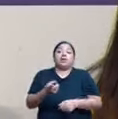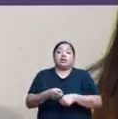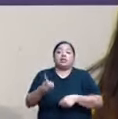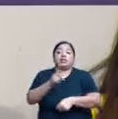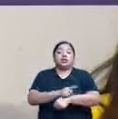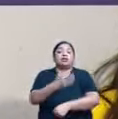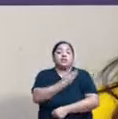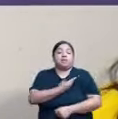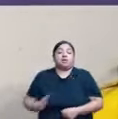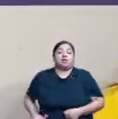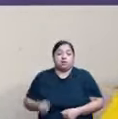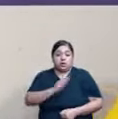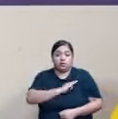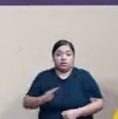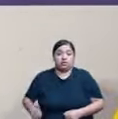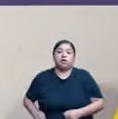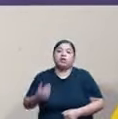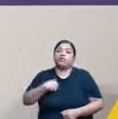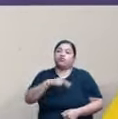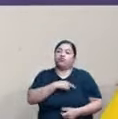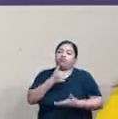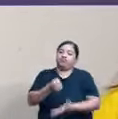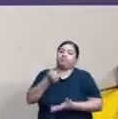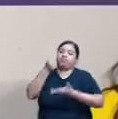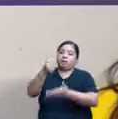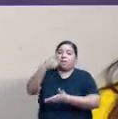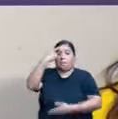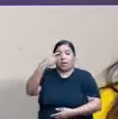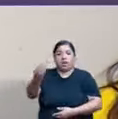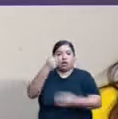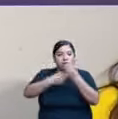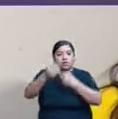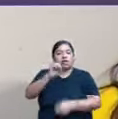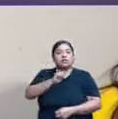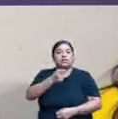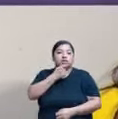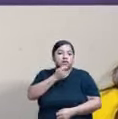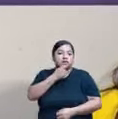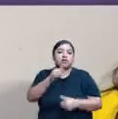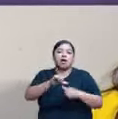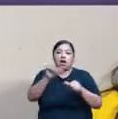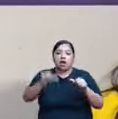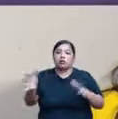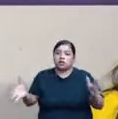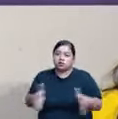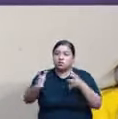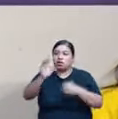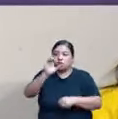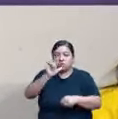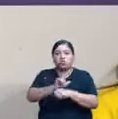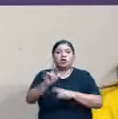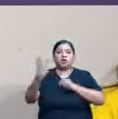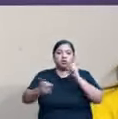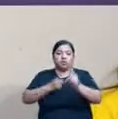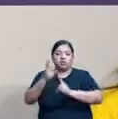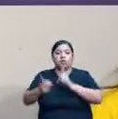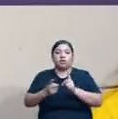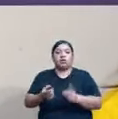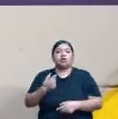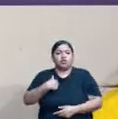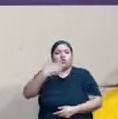ampliaremos los presupuestos destinados a la alimentación infantil, a la integración familiar, a promover el arte, la cultura y el deporte, porque